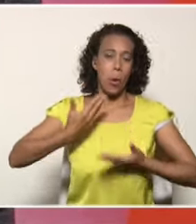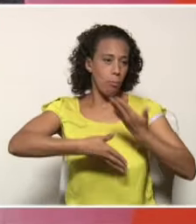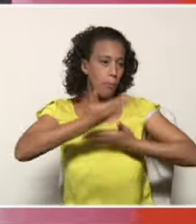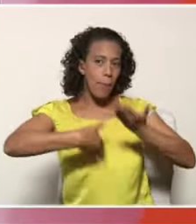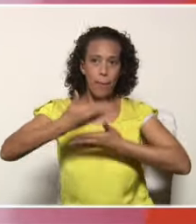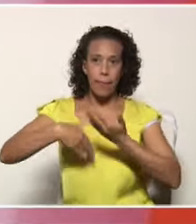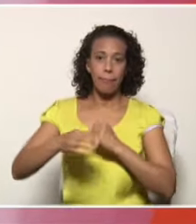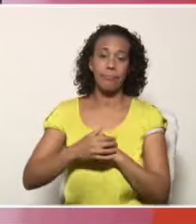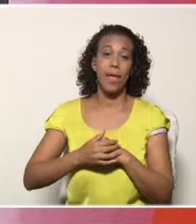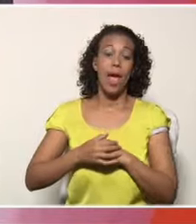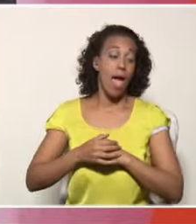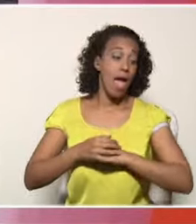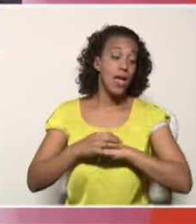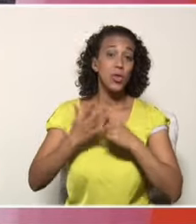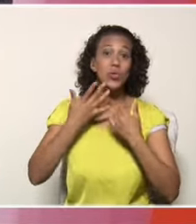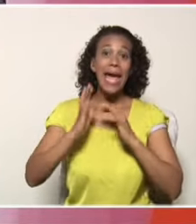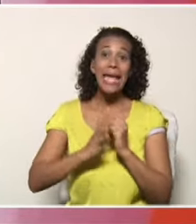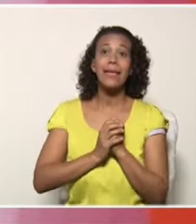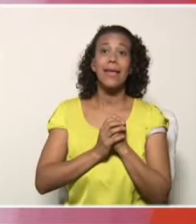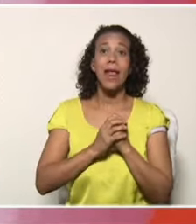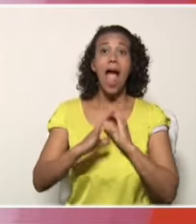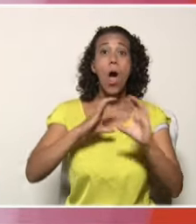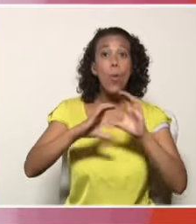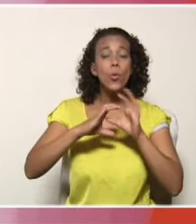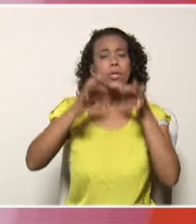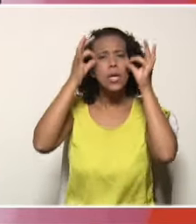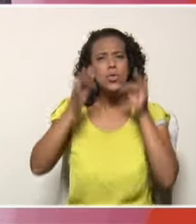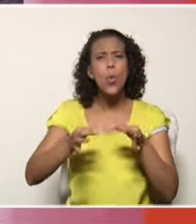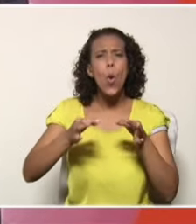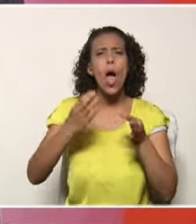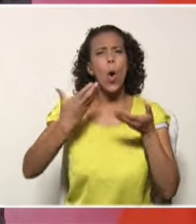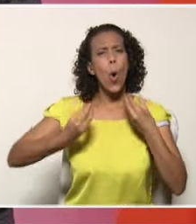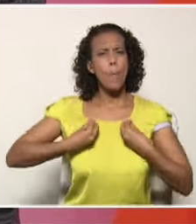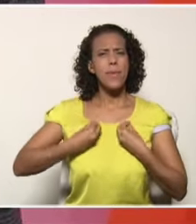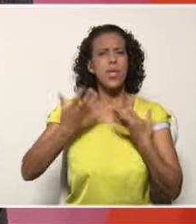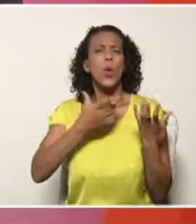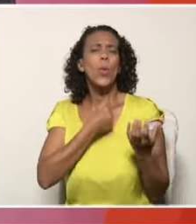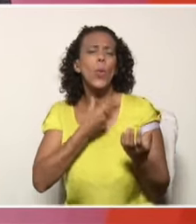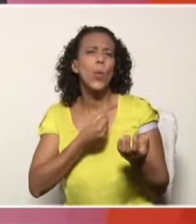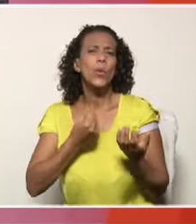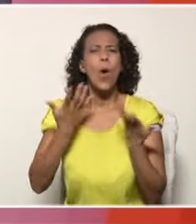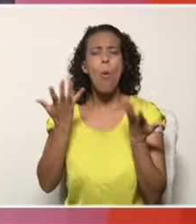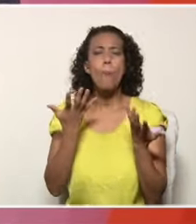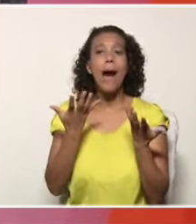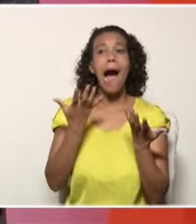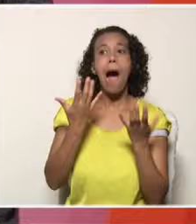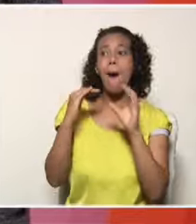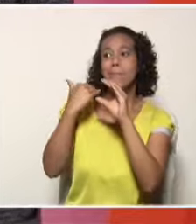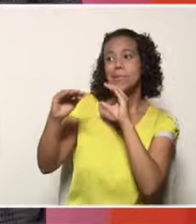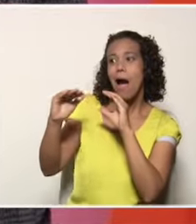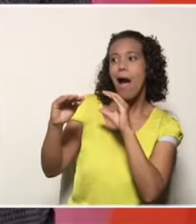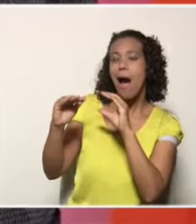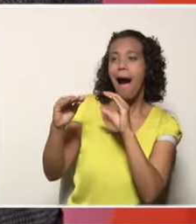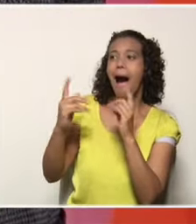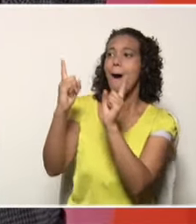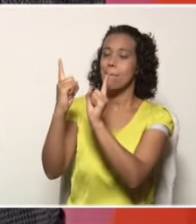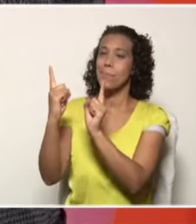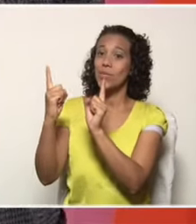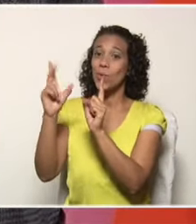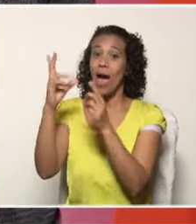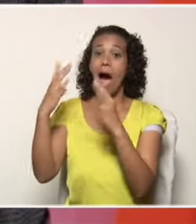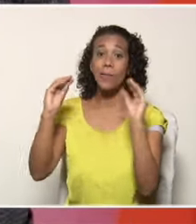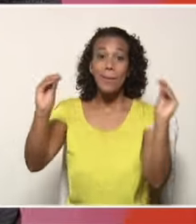personas. ¿Y qué es la comunicación en esa convivencia o qué nos busca? Busca que nosotros enviemos un mensaje a un